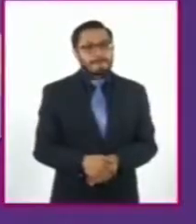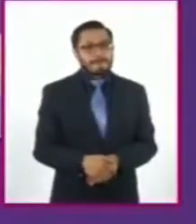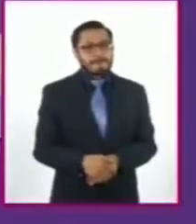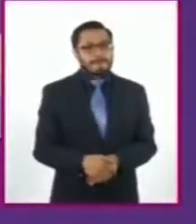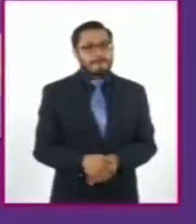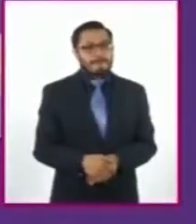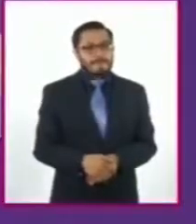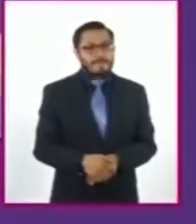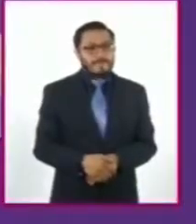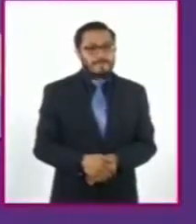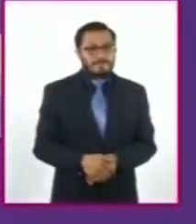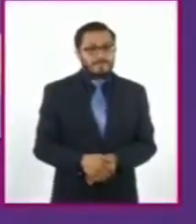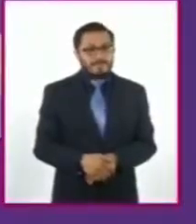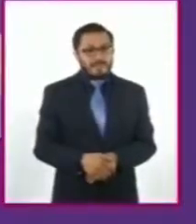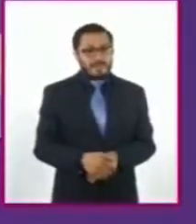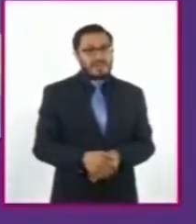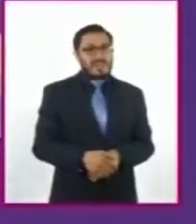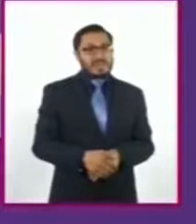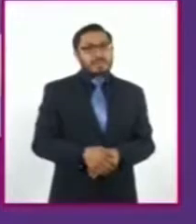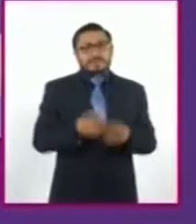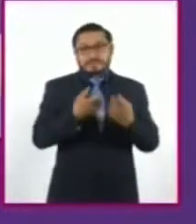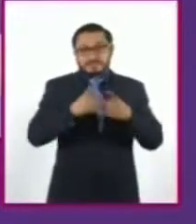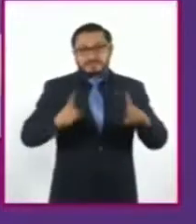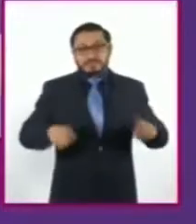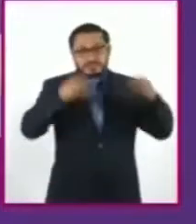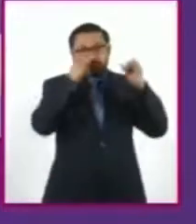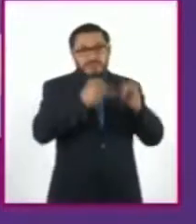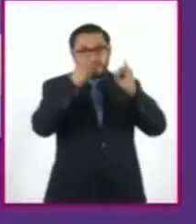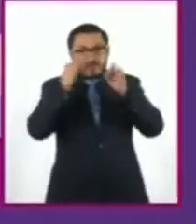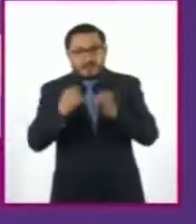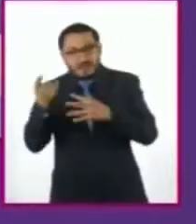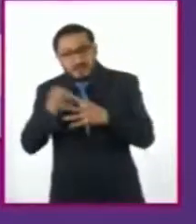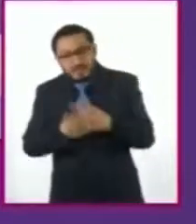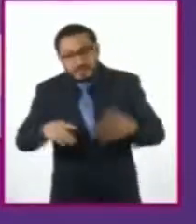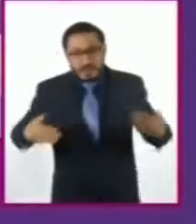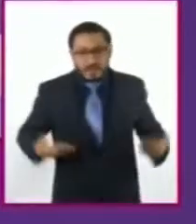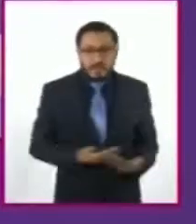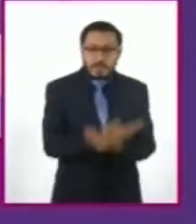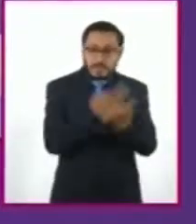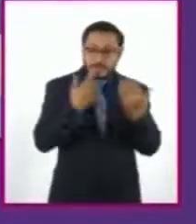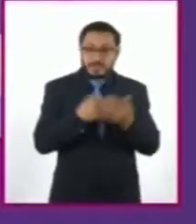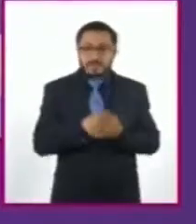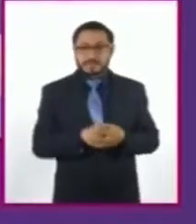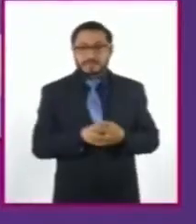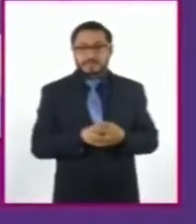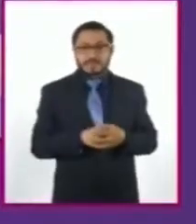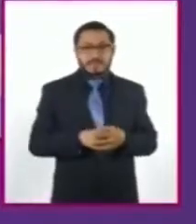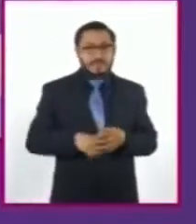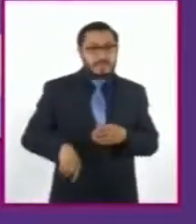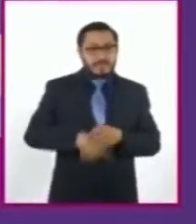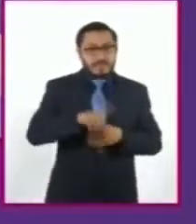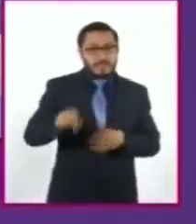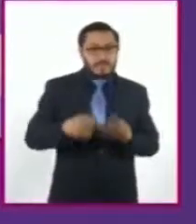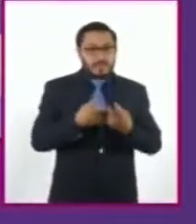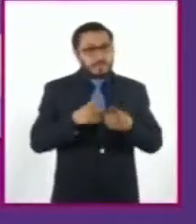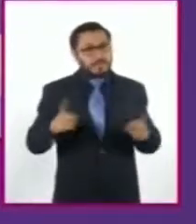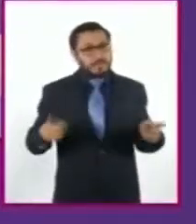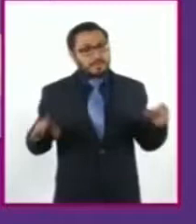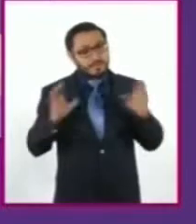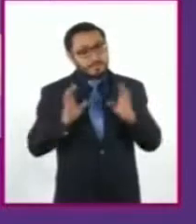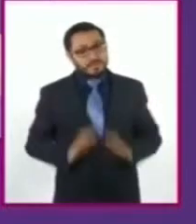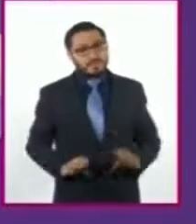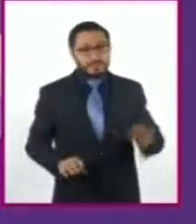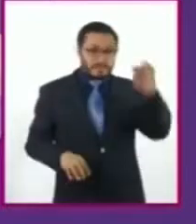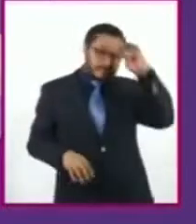La construcción de nuestra personalidad inicia desde que nacemos. Durante nuestro desarrollo, los